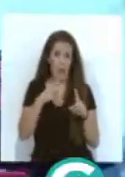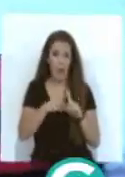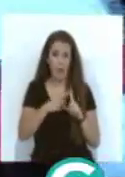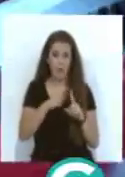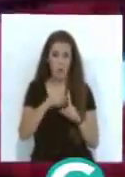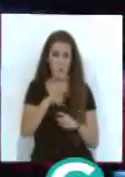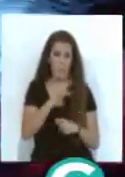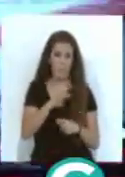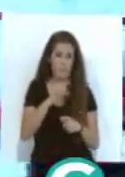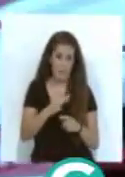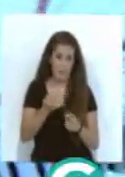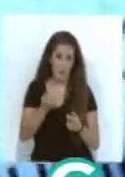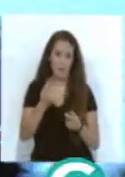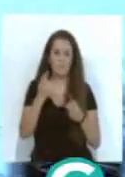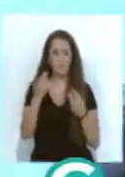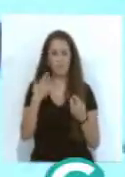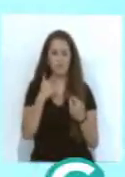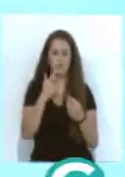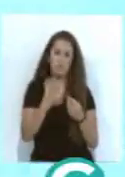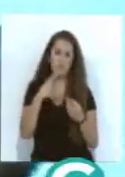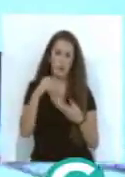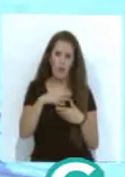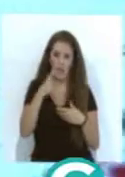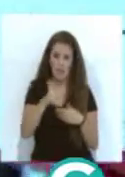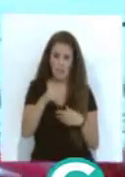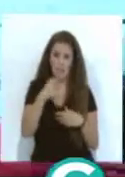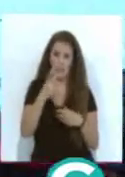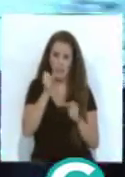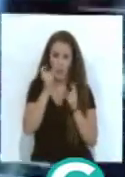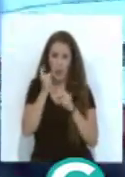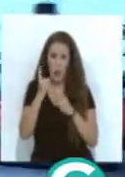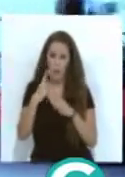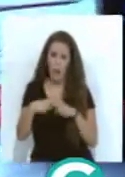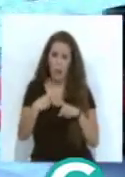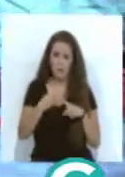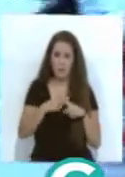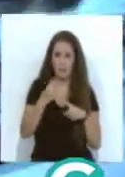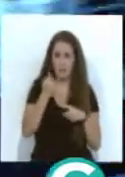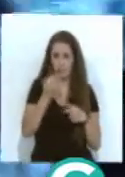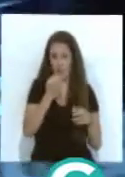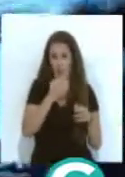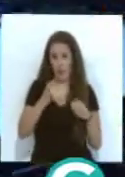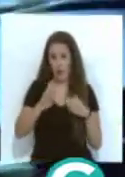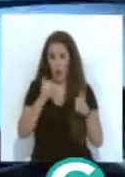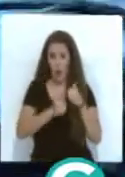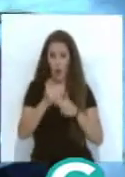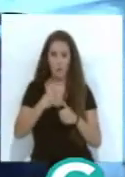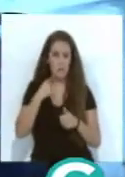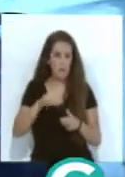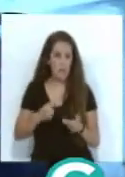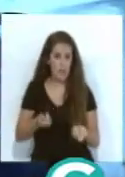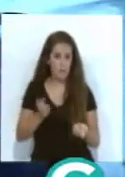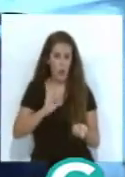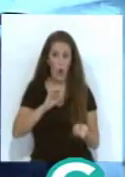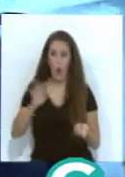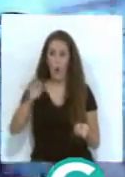los positivos, quiero decir, nos vamos a quedar con eso, pues nos descubren cosas que al no pasar por el concurso nos la perdemos o al estar en